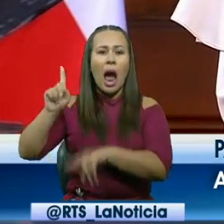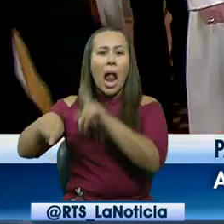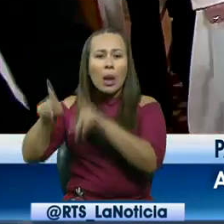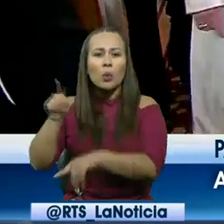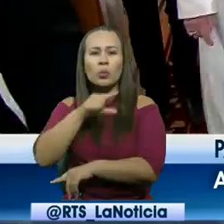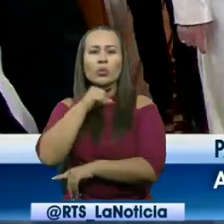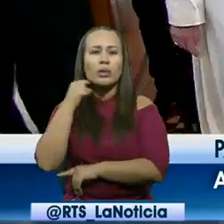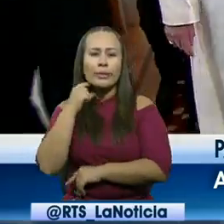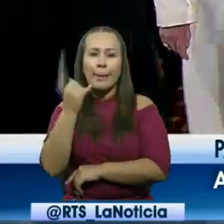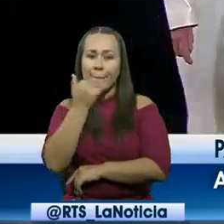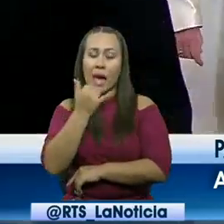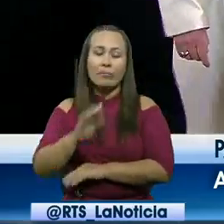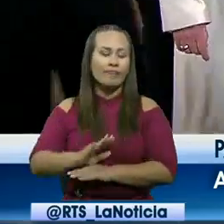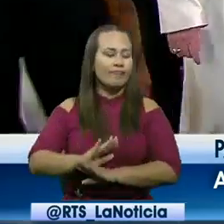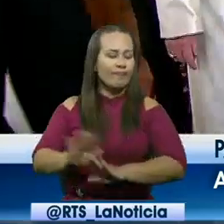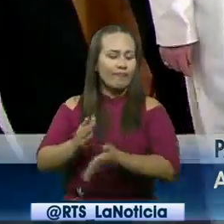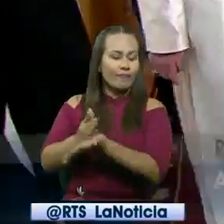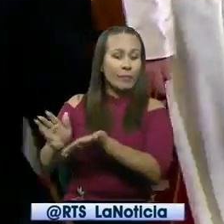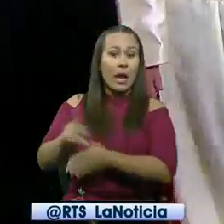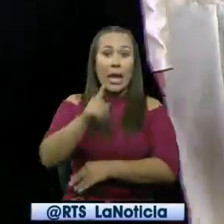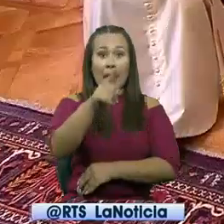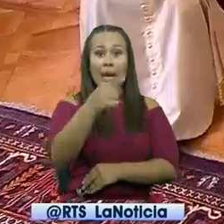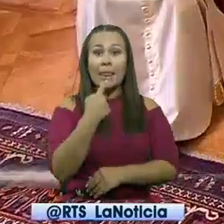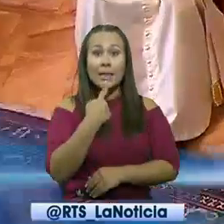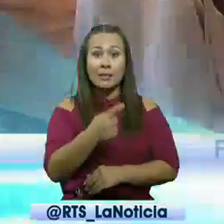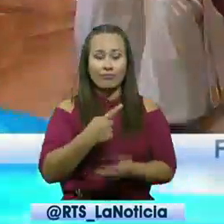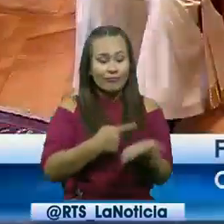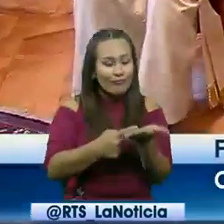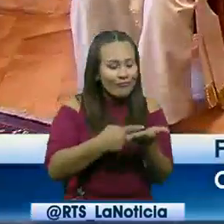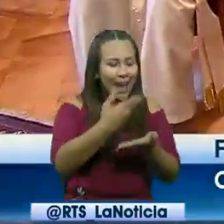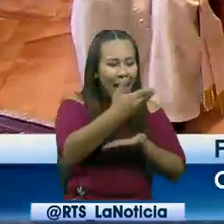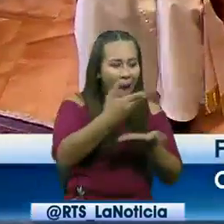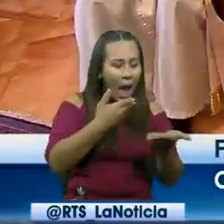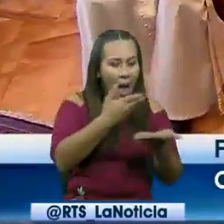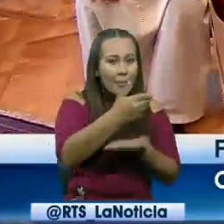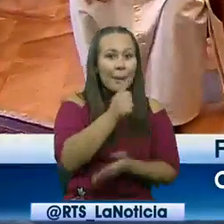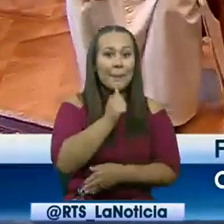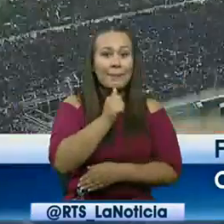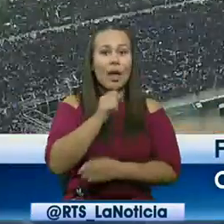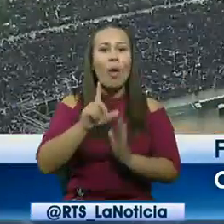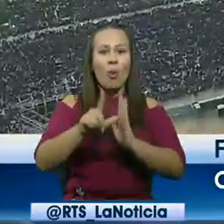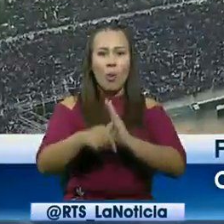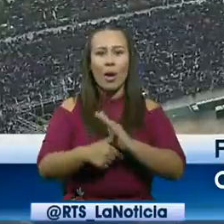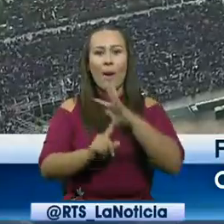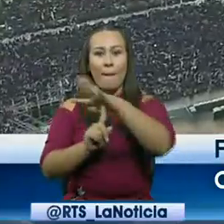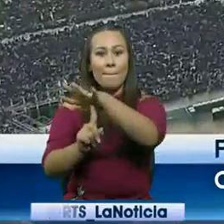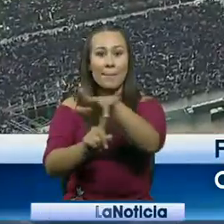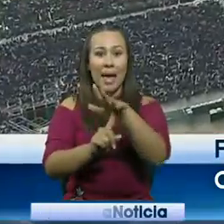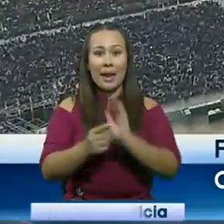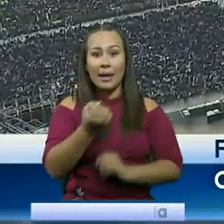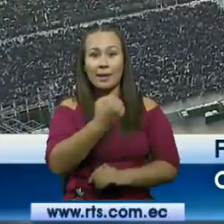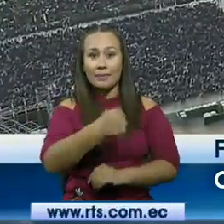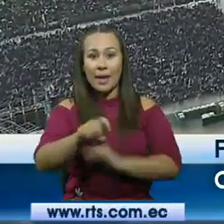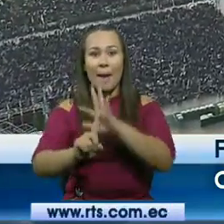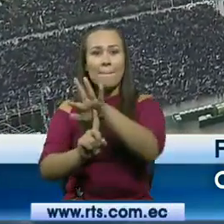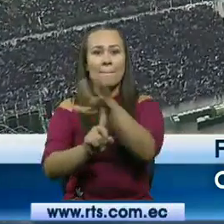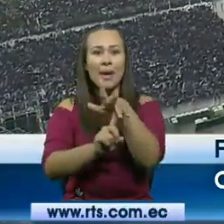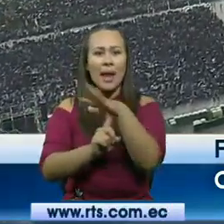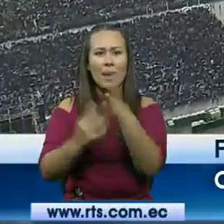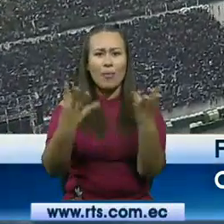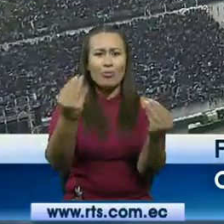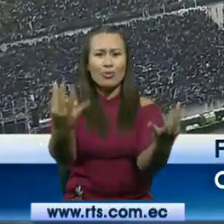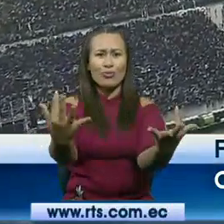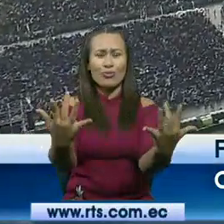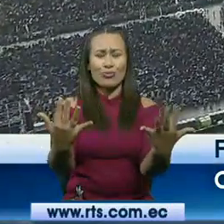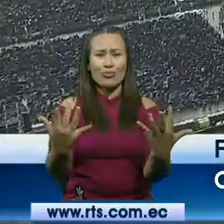iglesia. Tras un posterior encuentro privado con la mandataria, Francisco se dirigió hasta el parque O'Higgins, donde miles de fieles